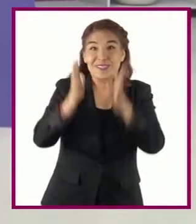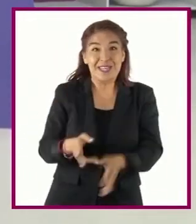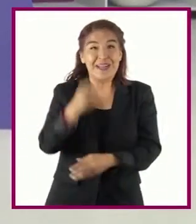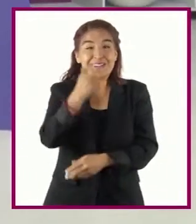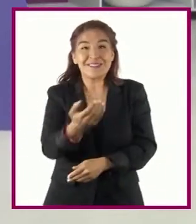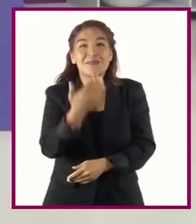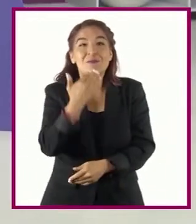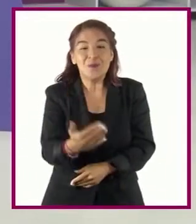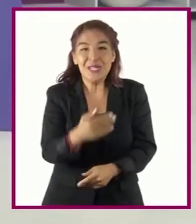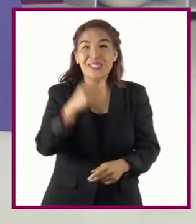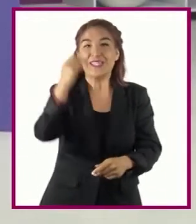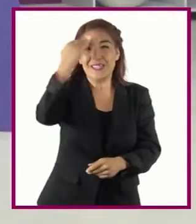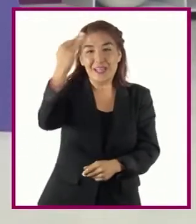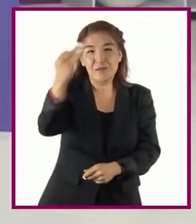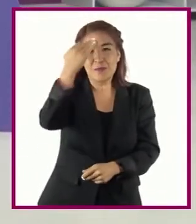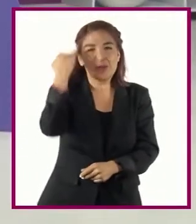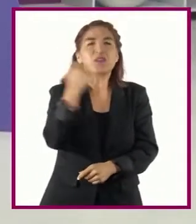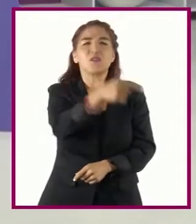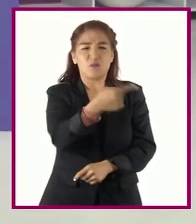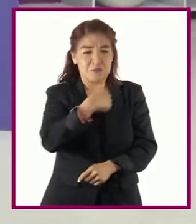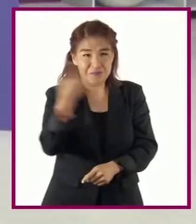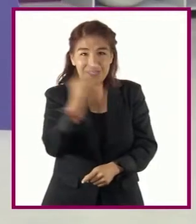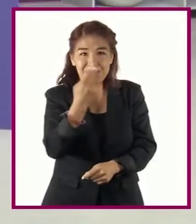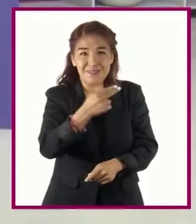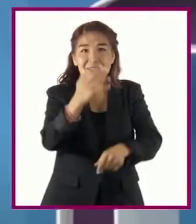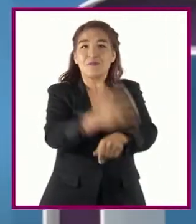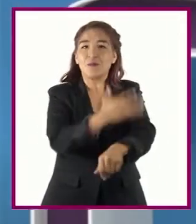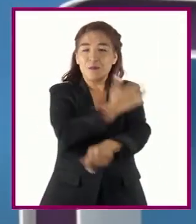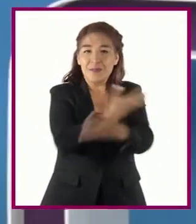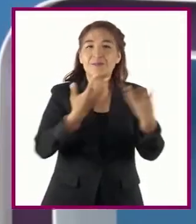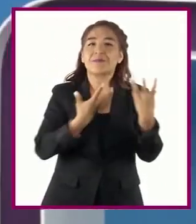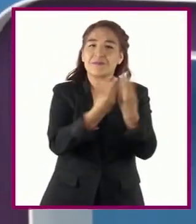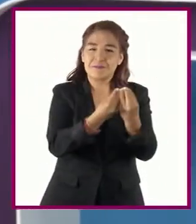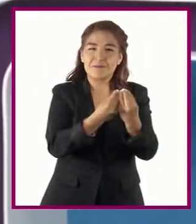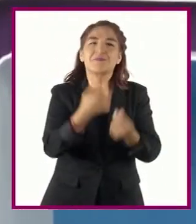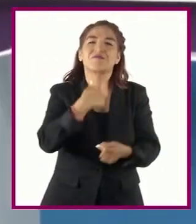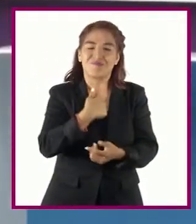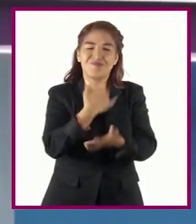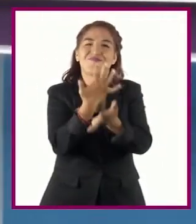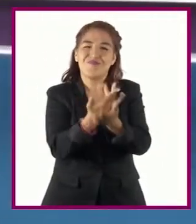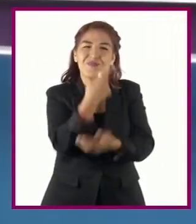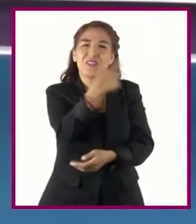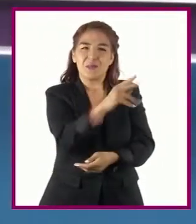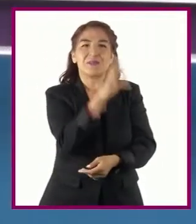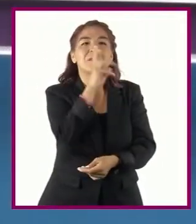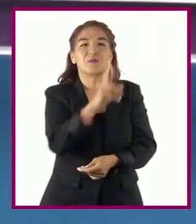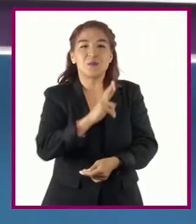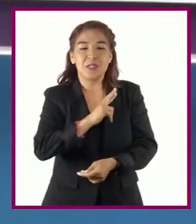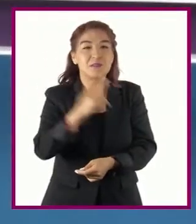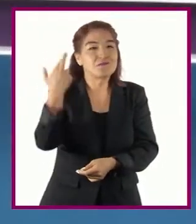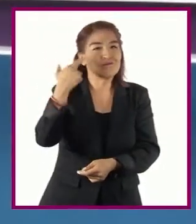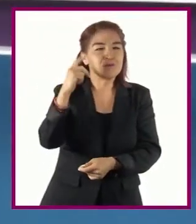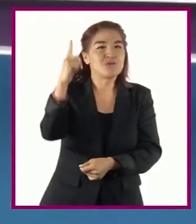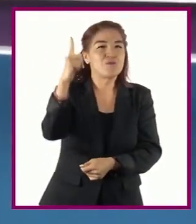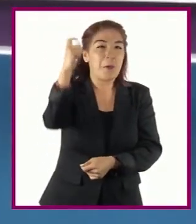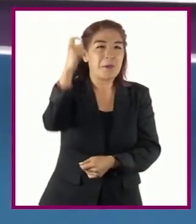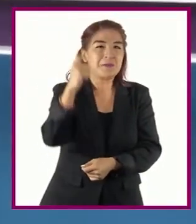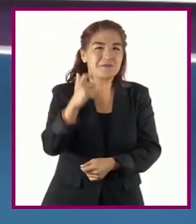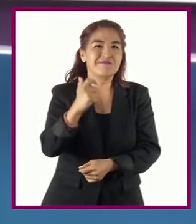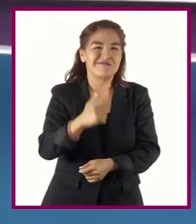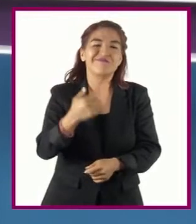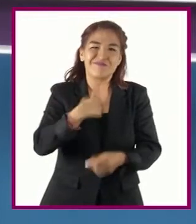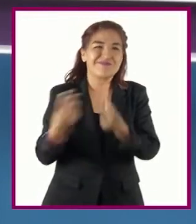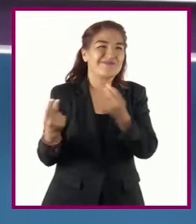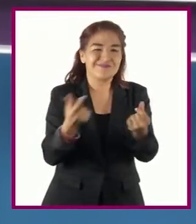¿seguirás necesitándome y haciéndome compañía? Voy a esperar tu respuesta. Ha sonado el fusil. Tengo mucho que